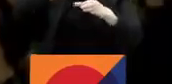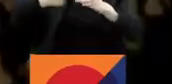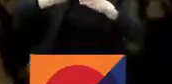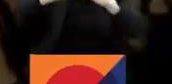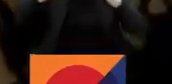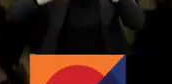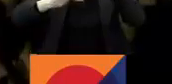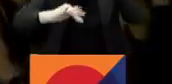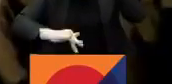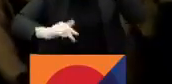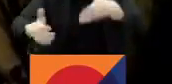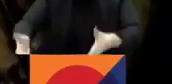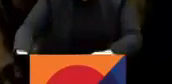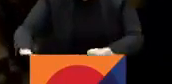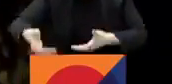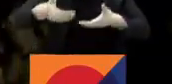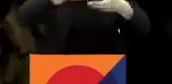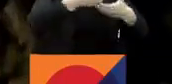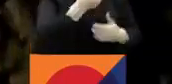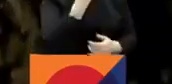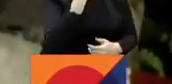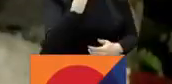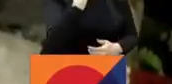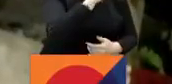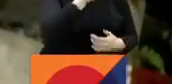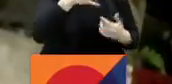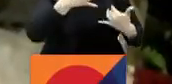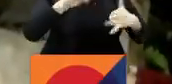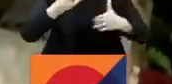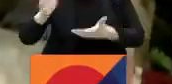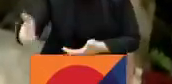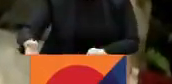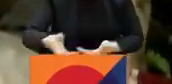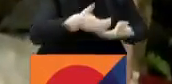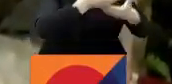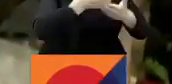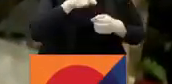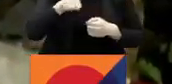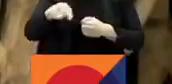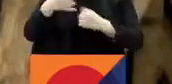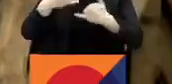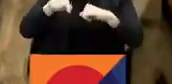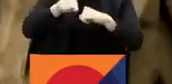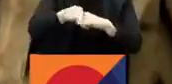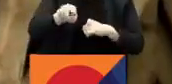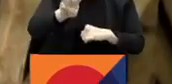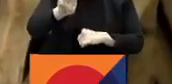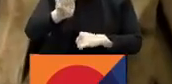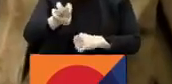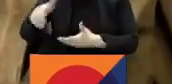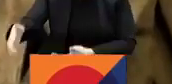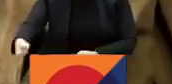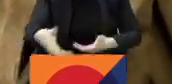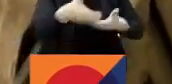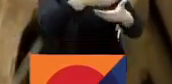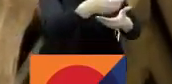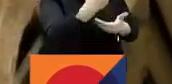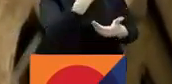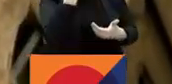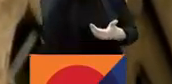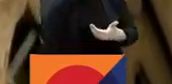el tema para terminar con el intenso drama de las familias. Medicina Legal trabaja en la identificación de las víctimas.